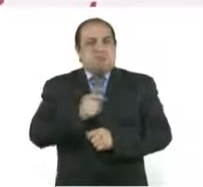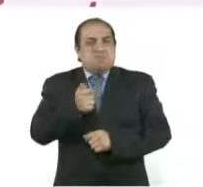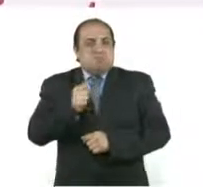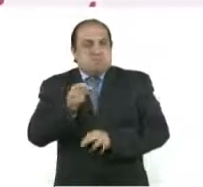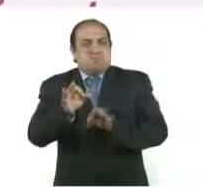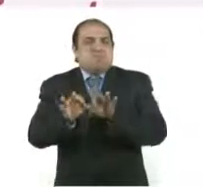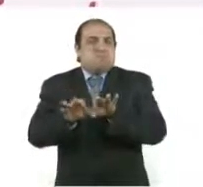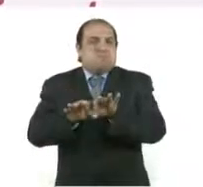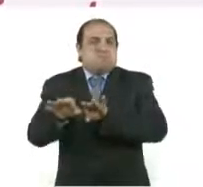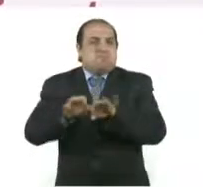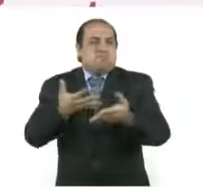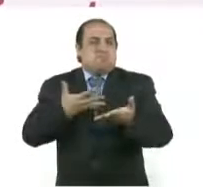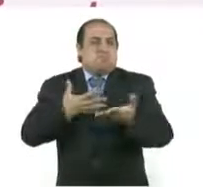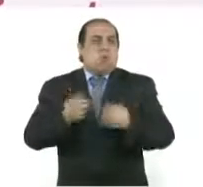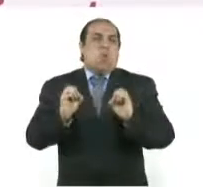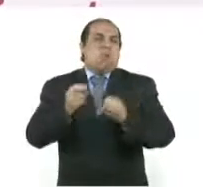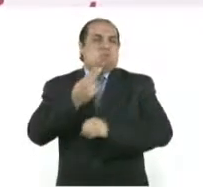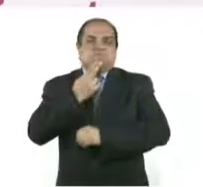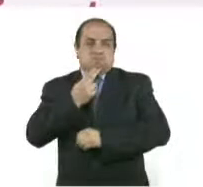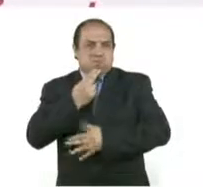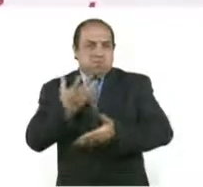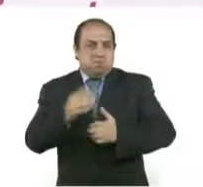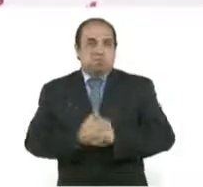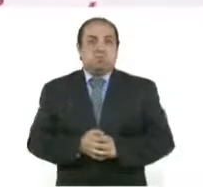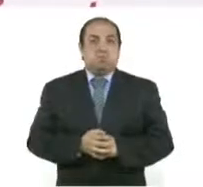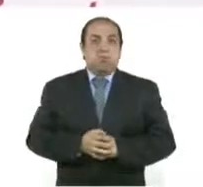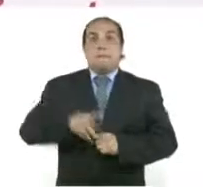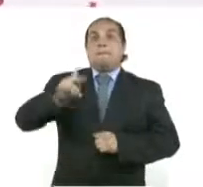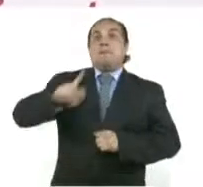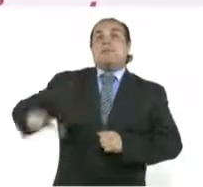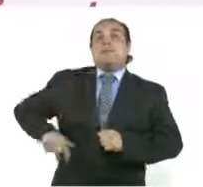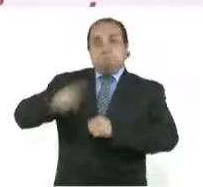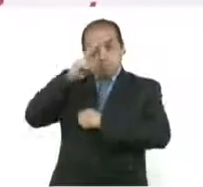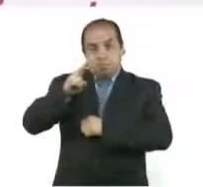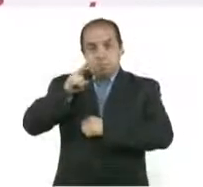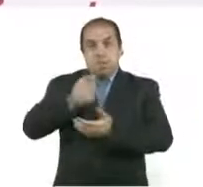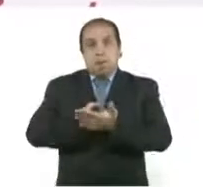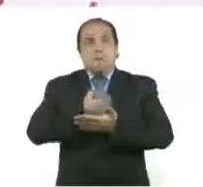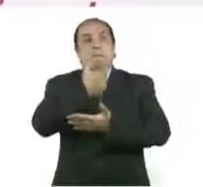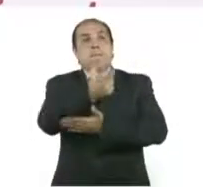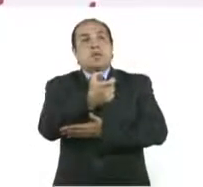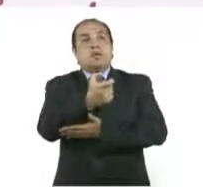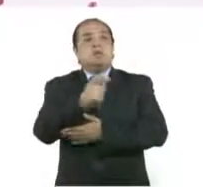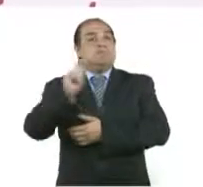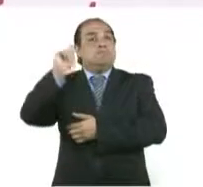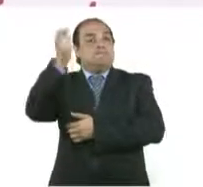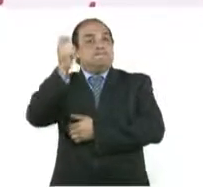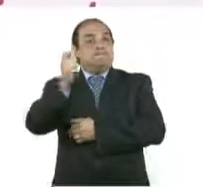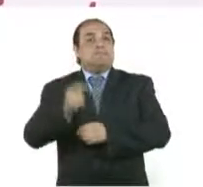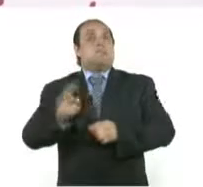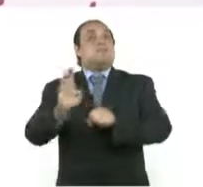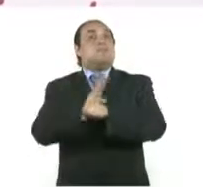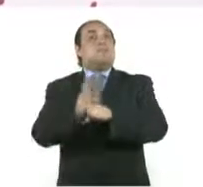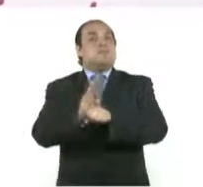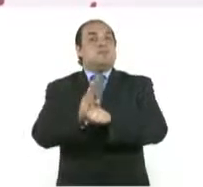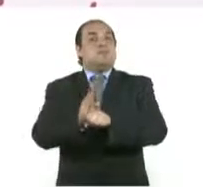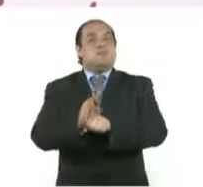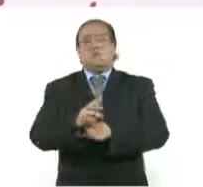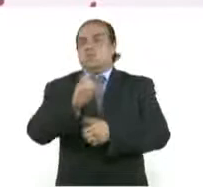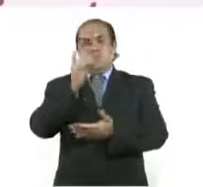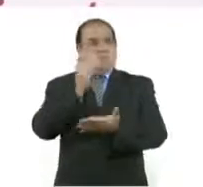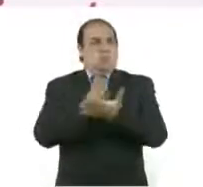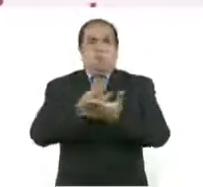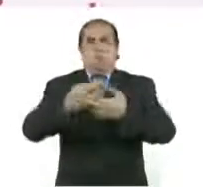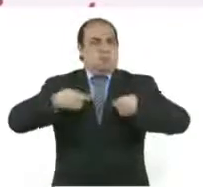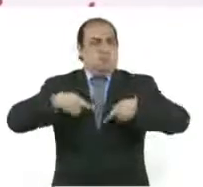productivas. Pero para el Gobierno de México, la entrega de esta pensión para el bienestar no solo